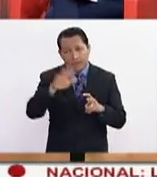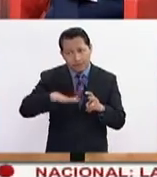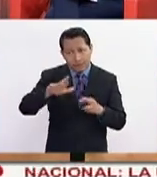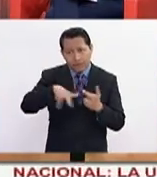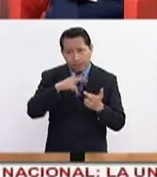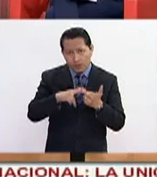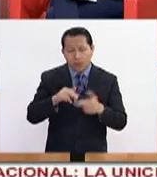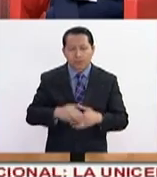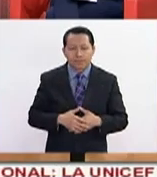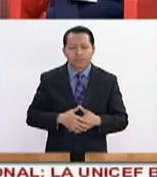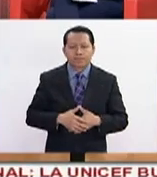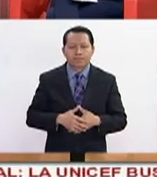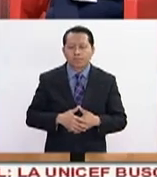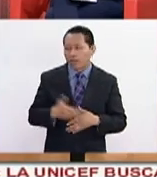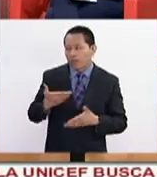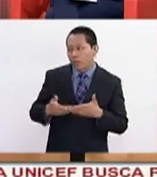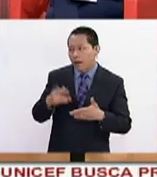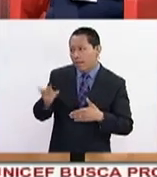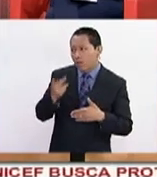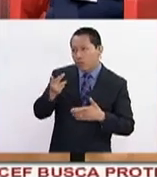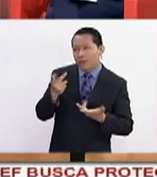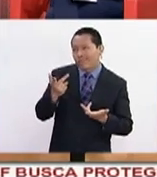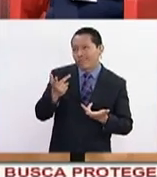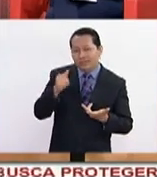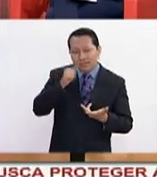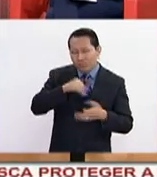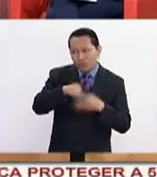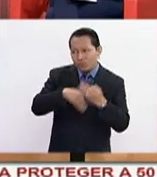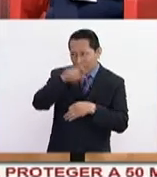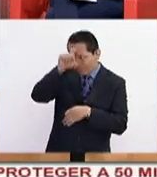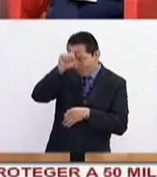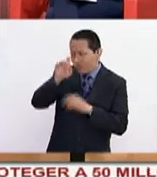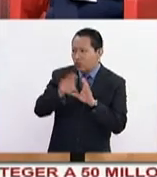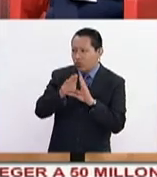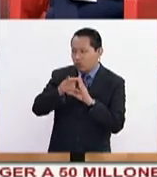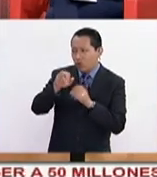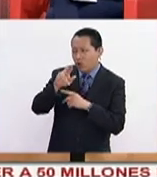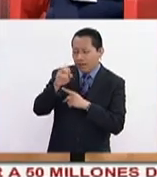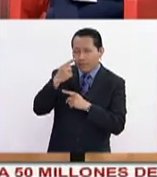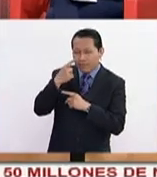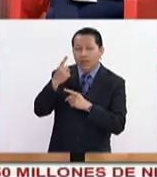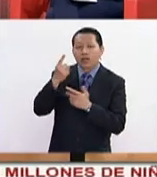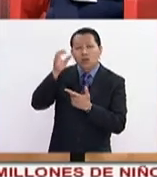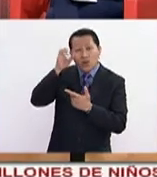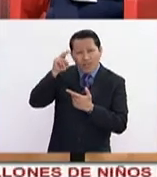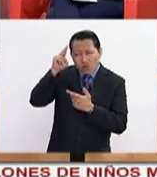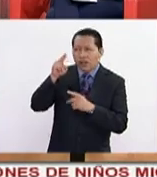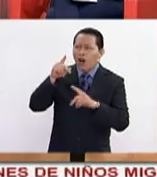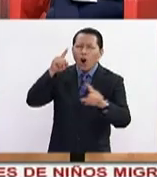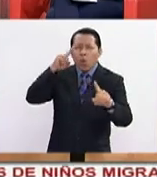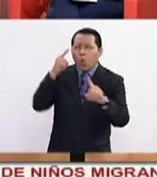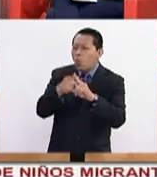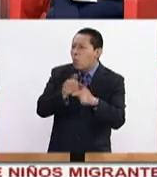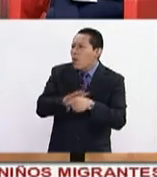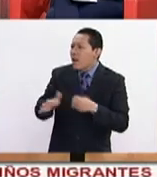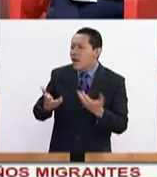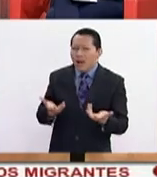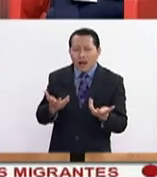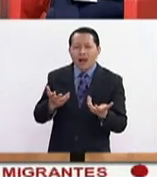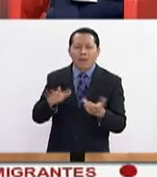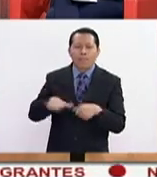región. Ahora, la pregunta que muchos nos hacemos, Jorge, es, bueno, ¿qué busca Corea del Norte? Corea del Norte es un